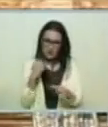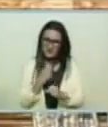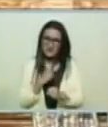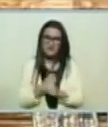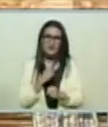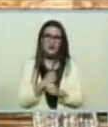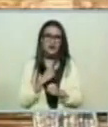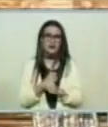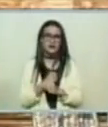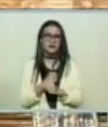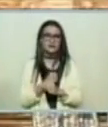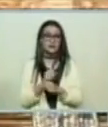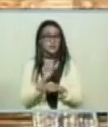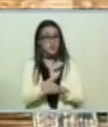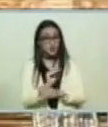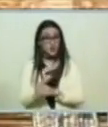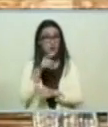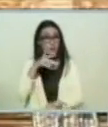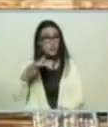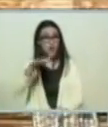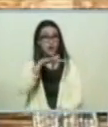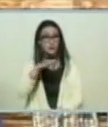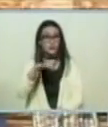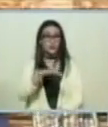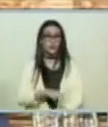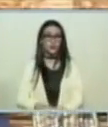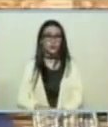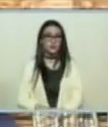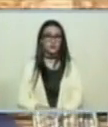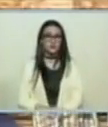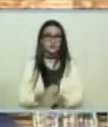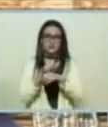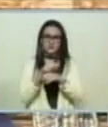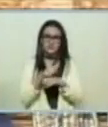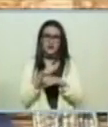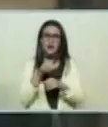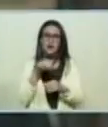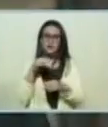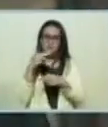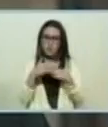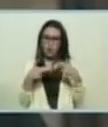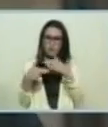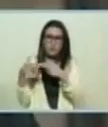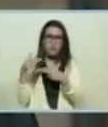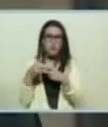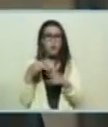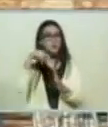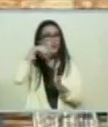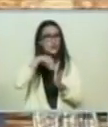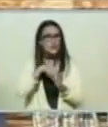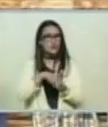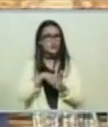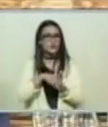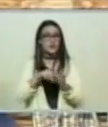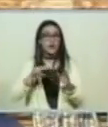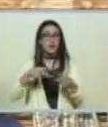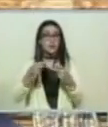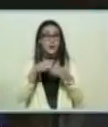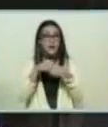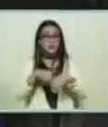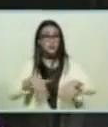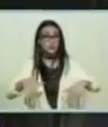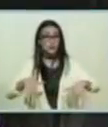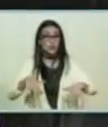trabaja por proteger a nuestro pueblo, por construir en la profundidad la nueva